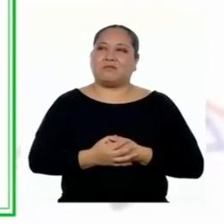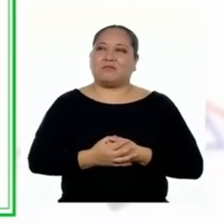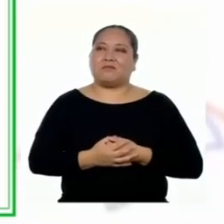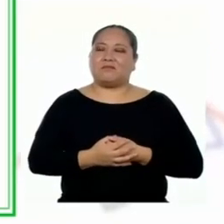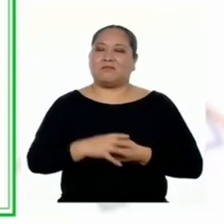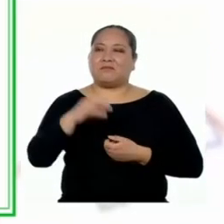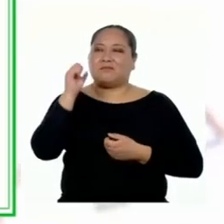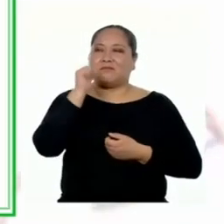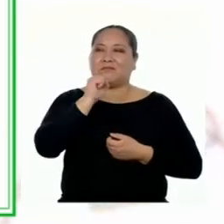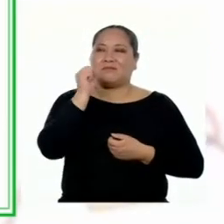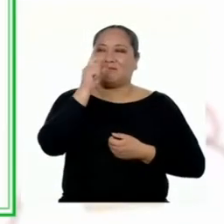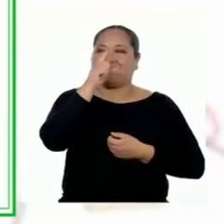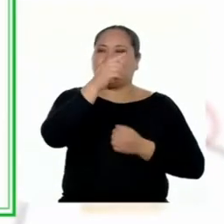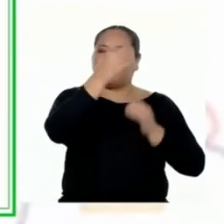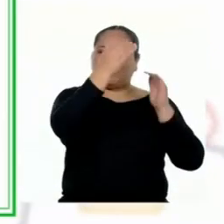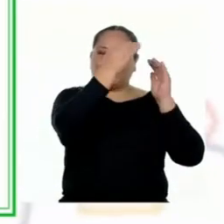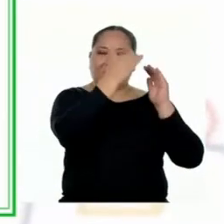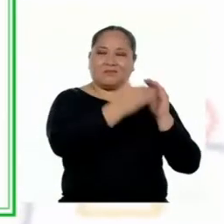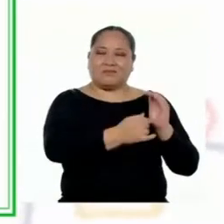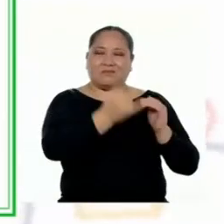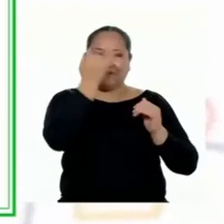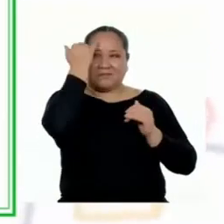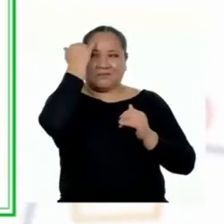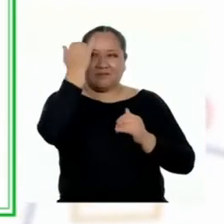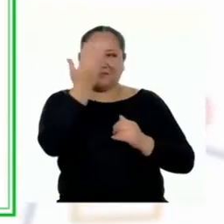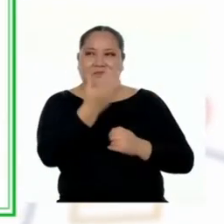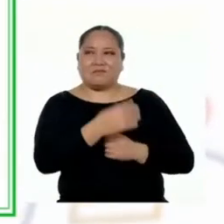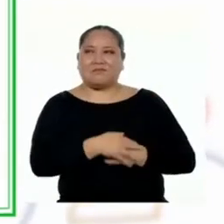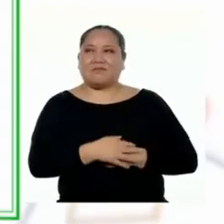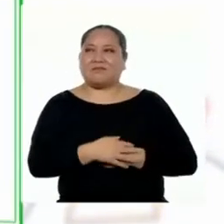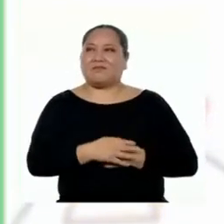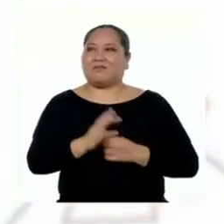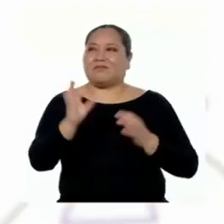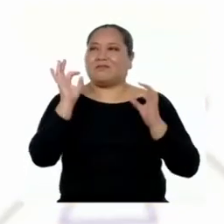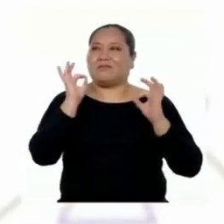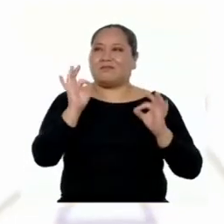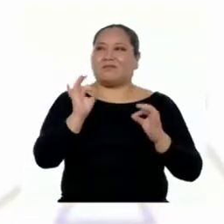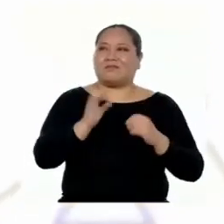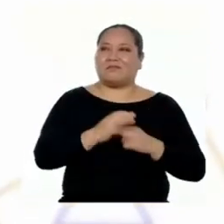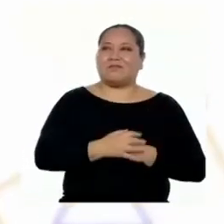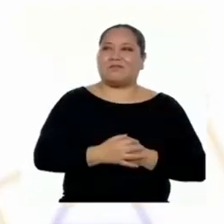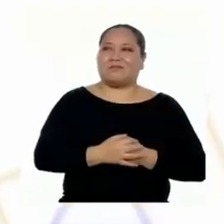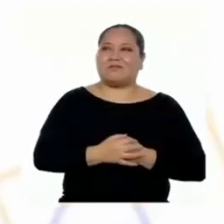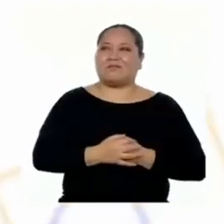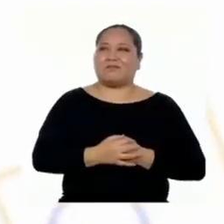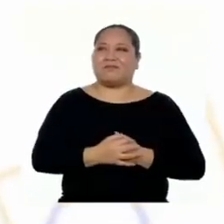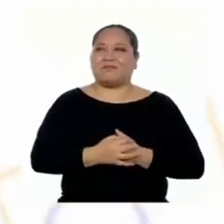Es exactamente como lo tenía en mente. ¡Quedó genial!